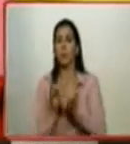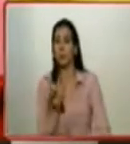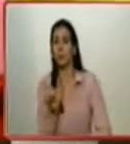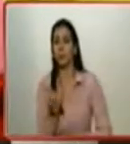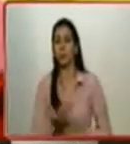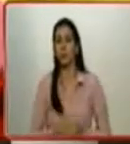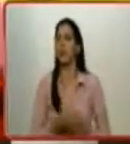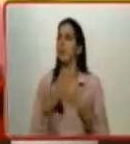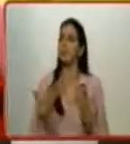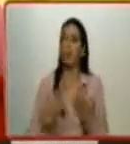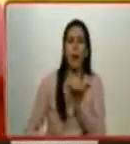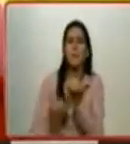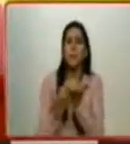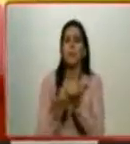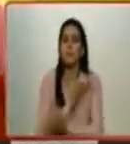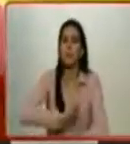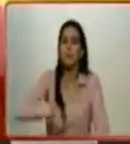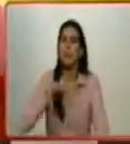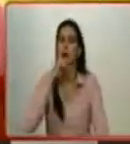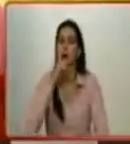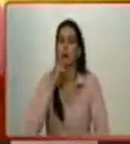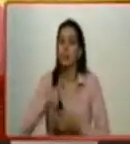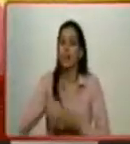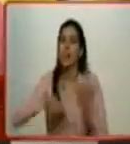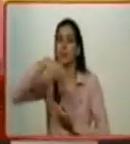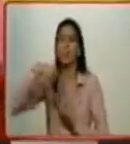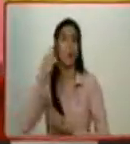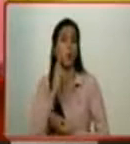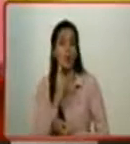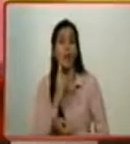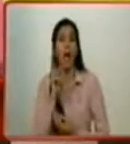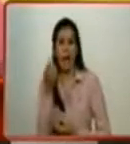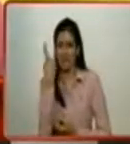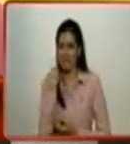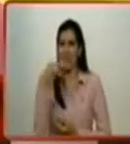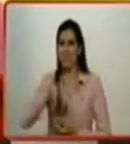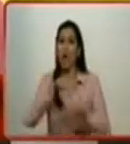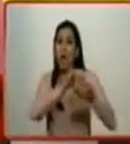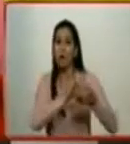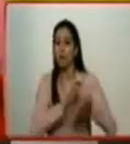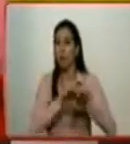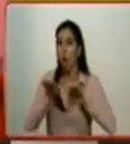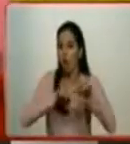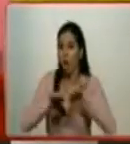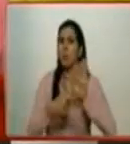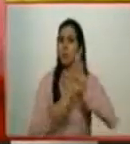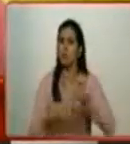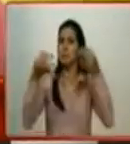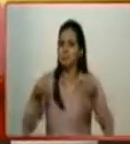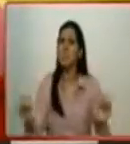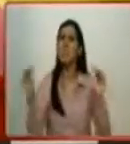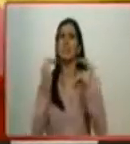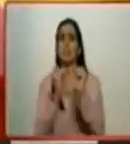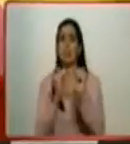Unido de Venezuela, en apoyo a nuestro presidente Nicolás Maduro y a la revolución bolivariana. Ayer el Estado Cojedes dio una demostración de dignidad. No